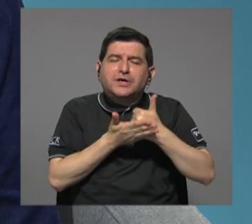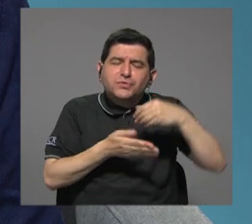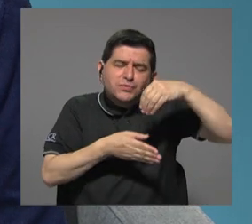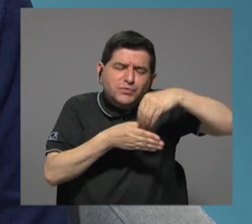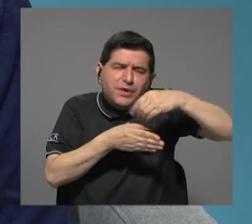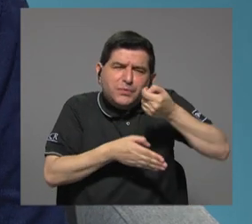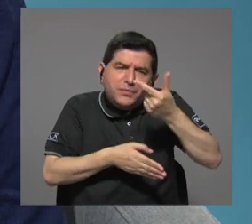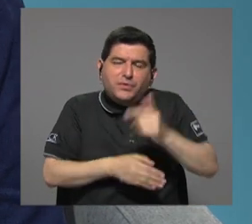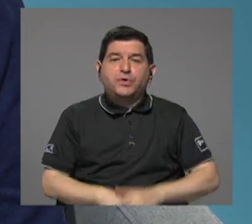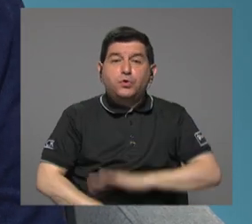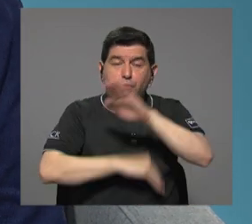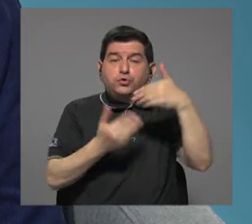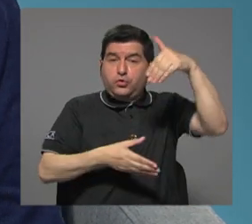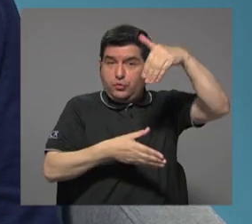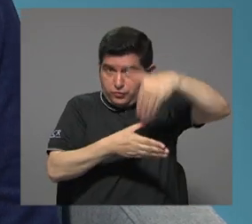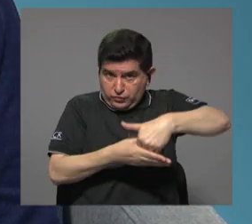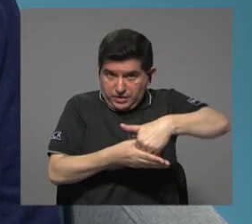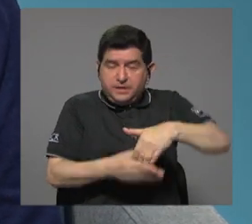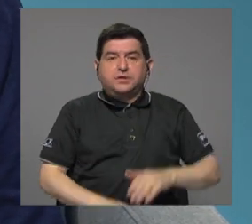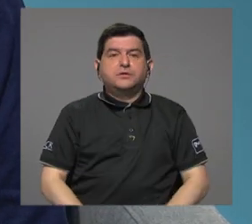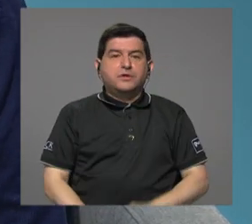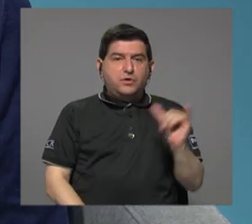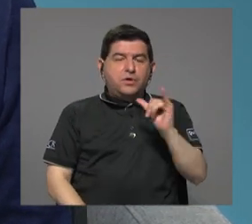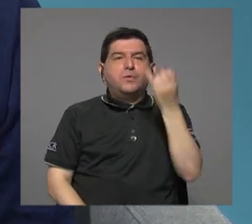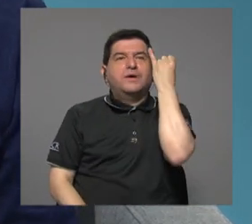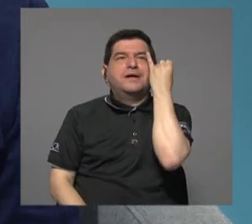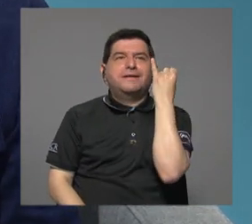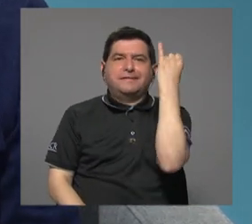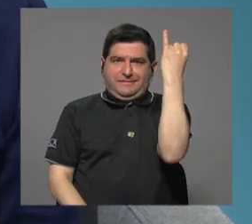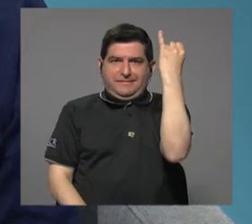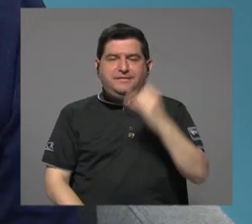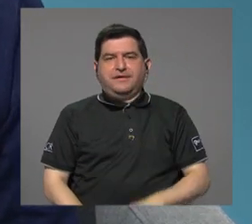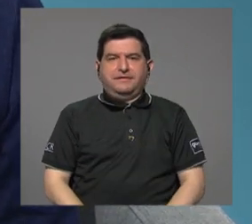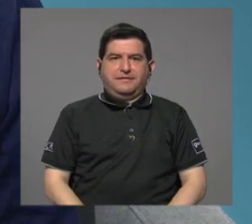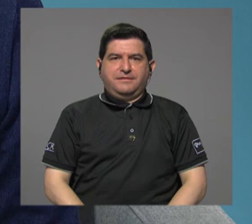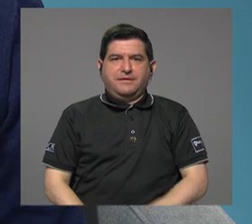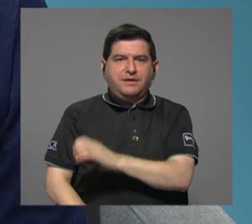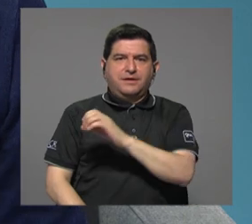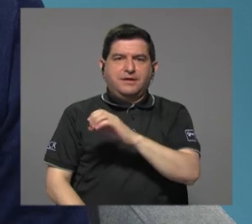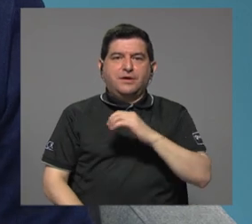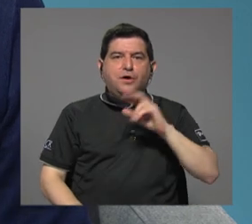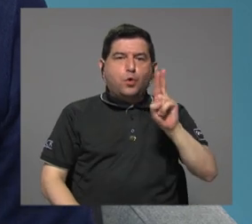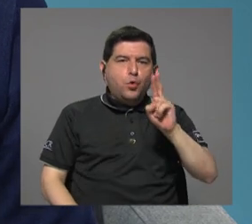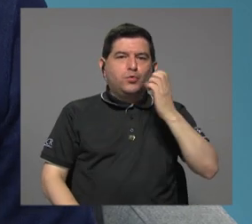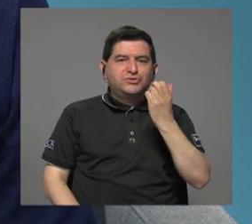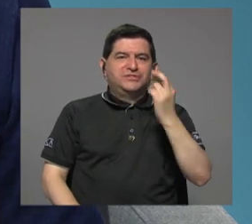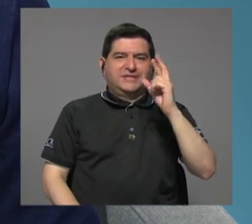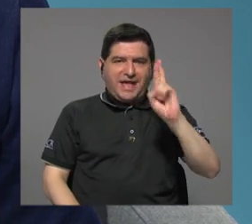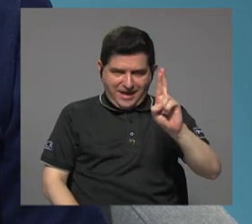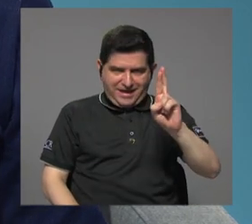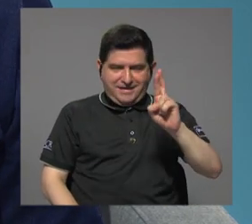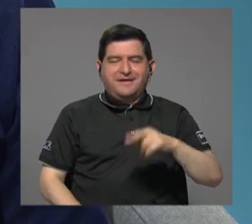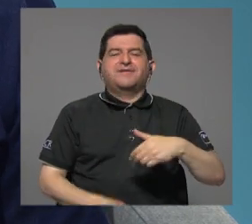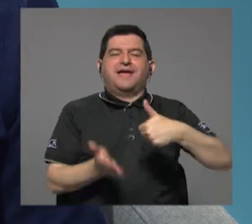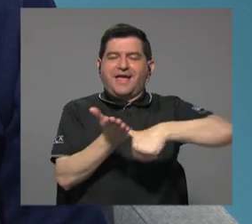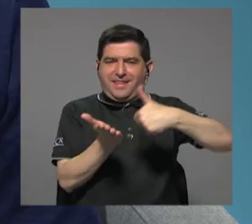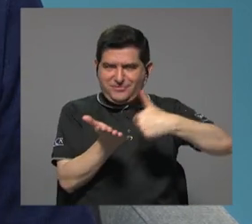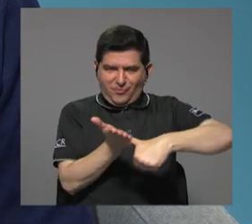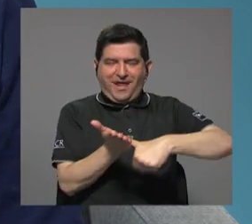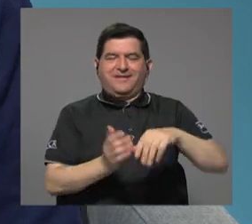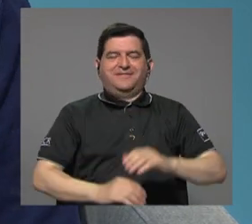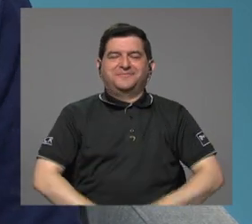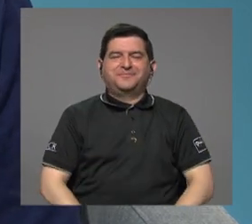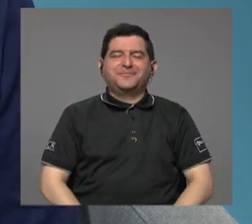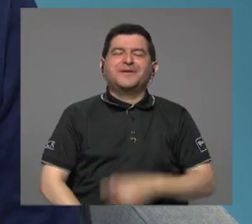todo dentro del marco de también la iniciativa de cr de la iniciativa un cr electoral